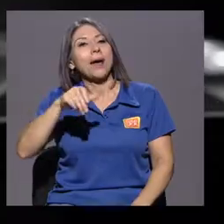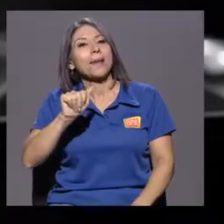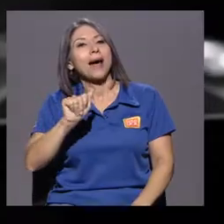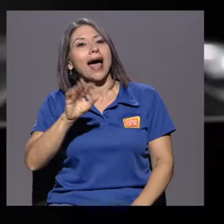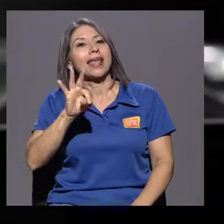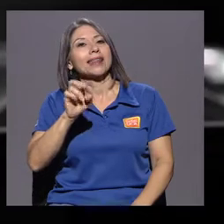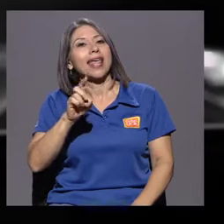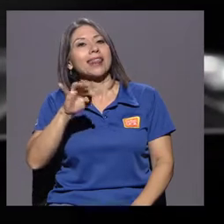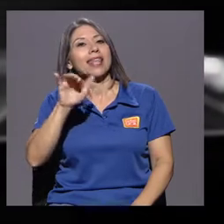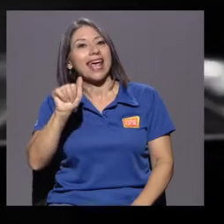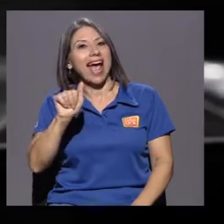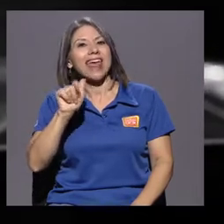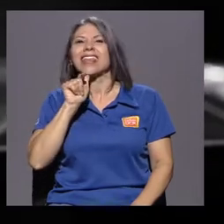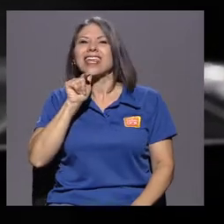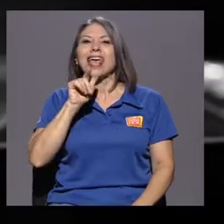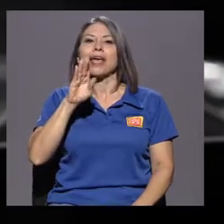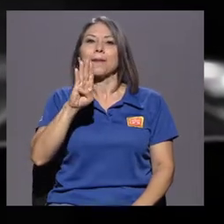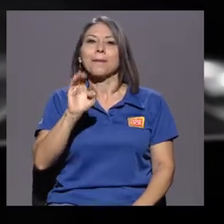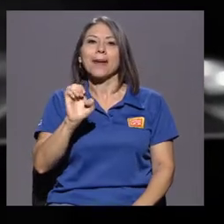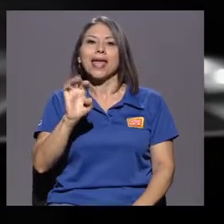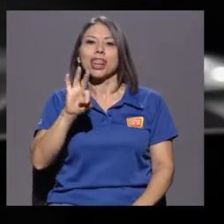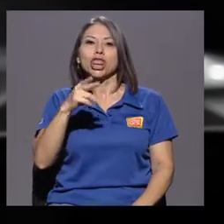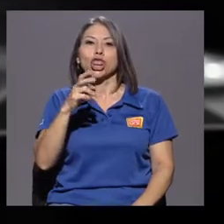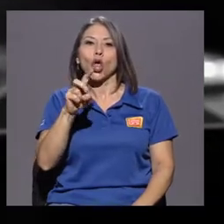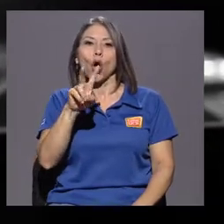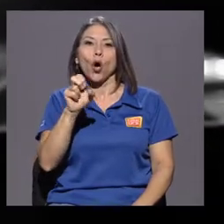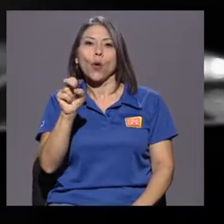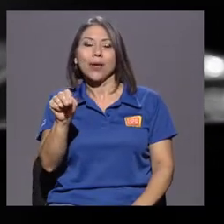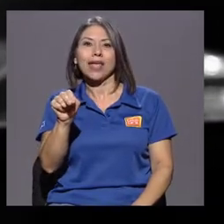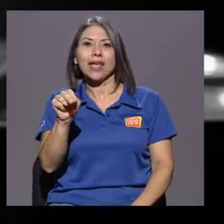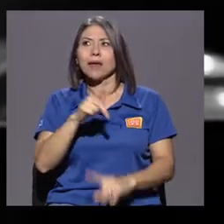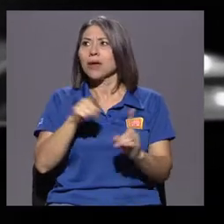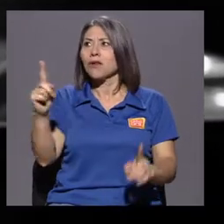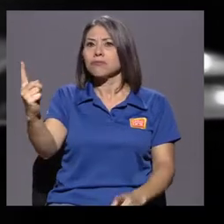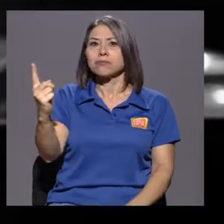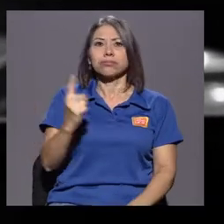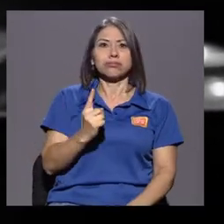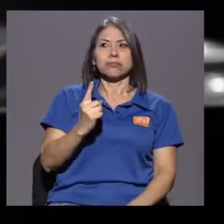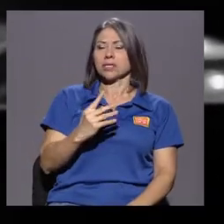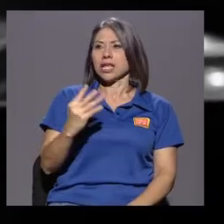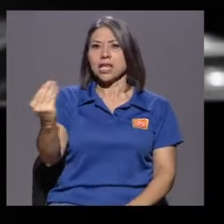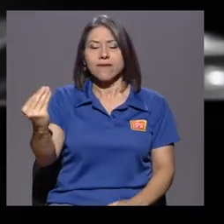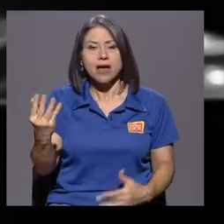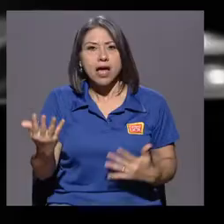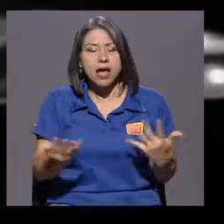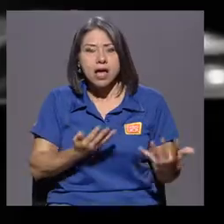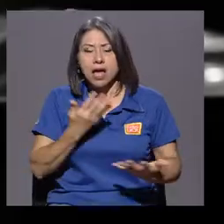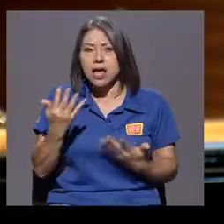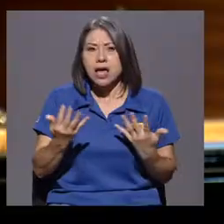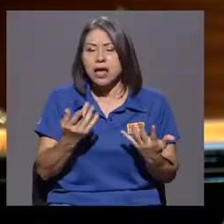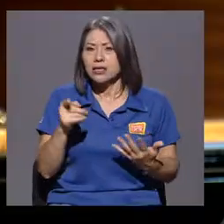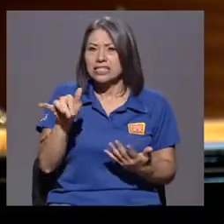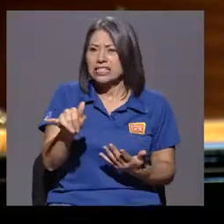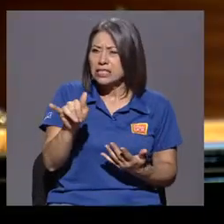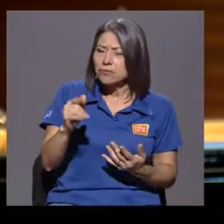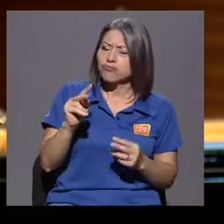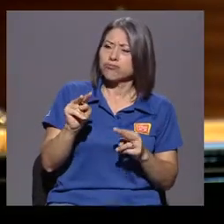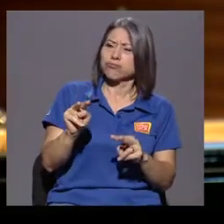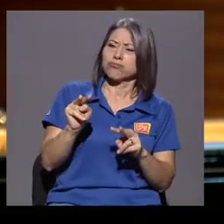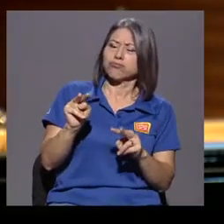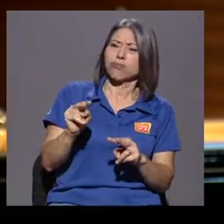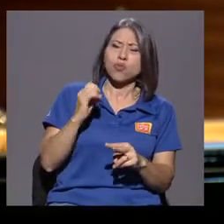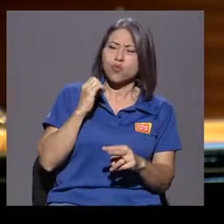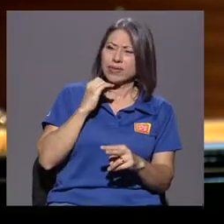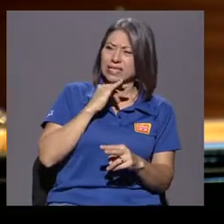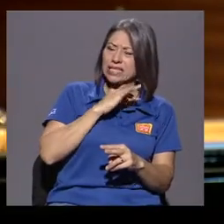la sonata patética de beethoven pero como se iba como se como venía se iba con la de la misma manera furtiva de la misma manera